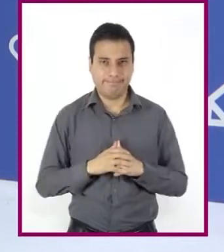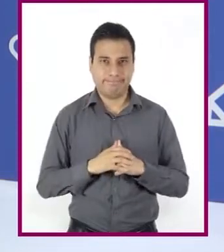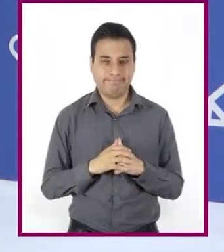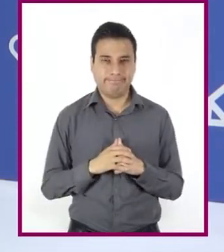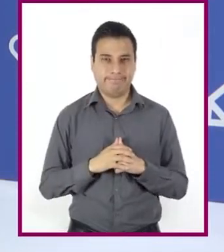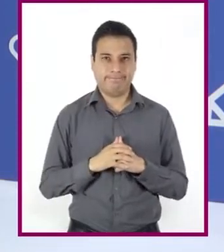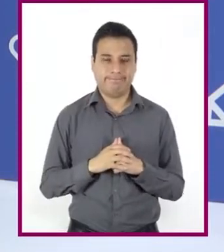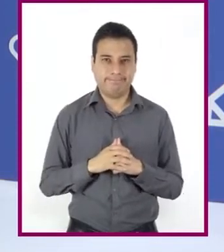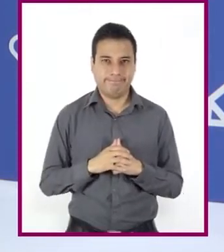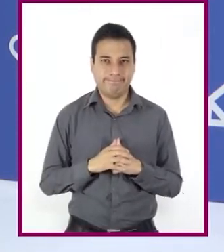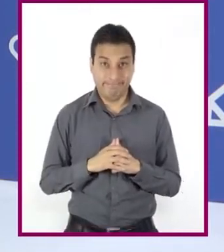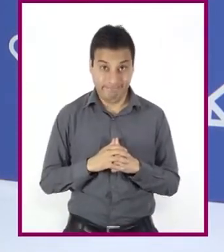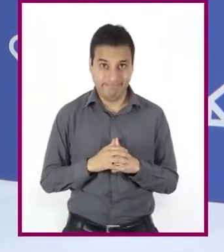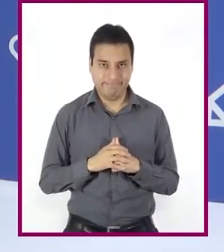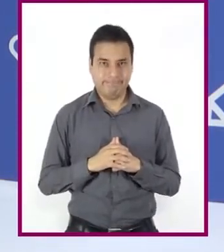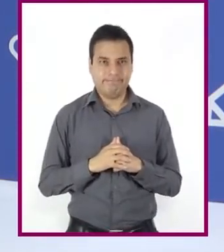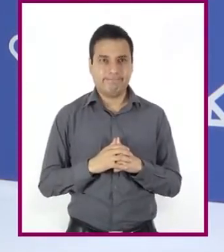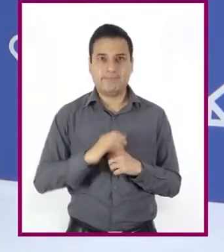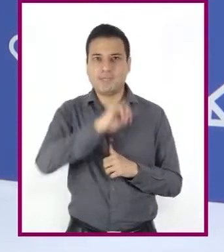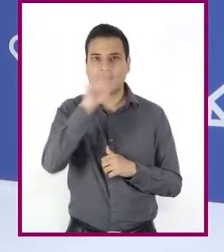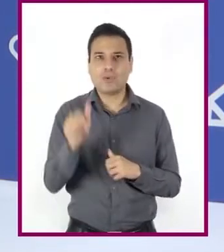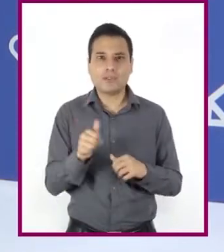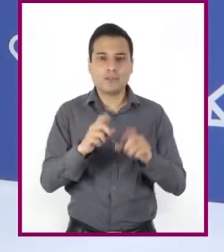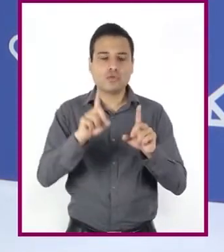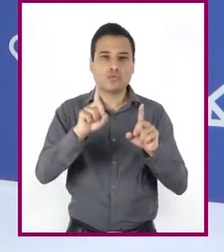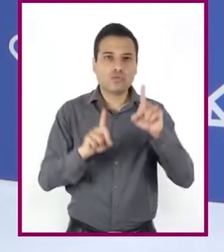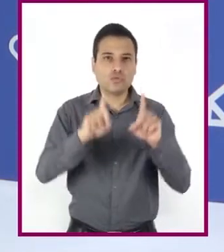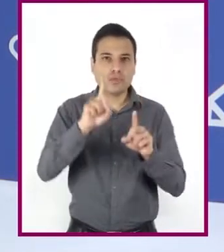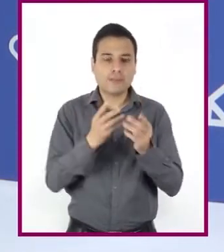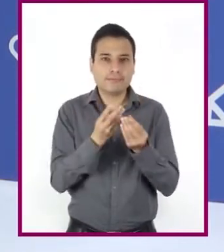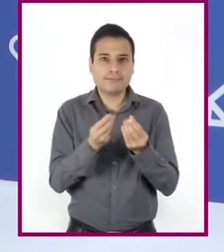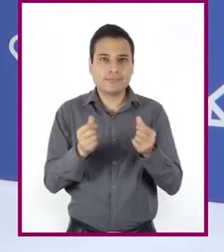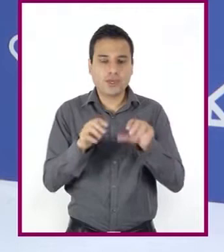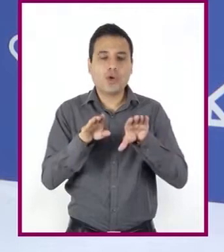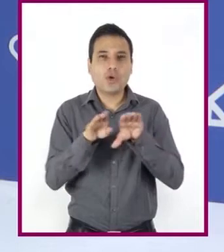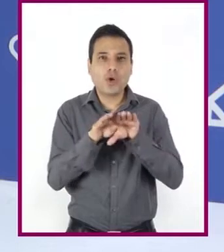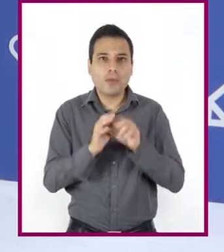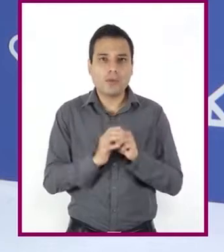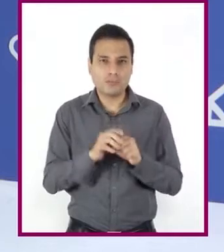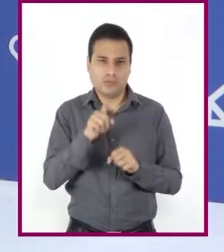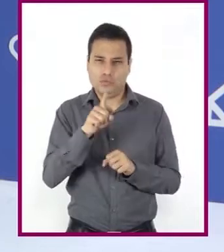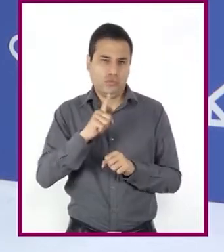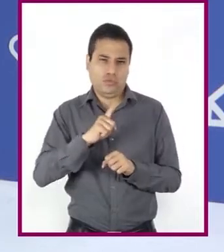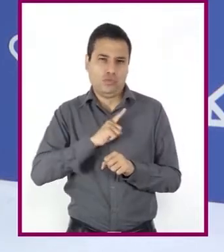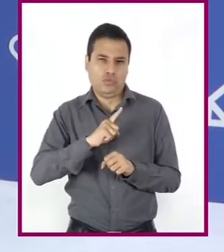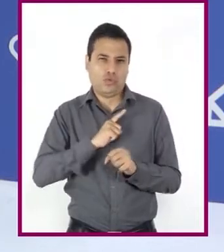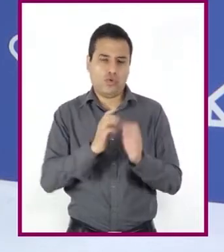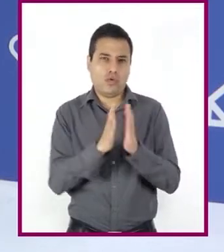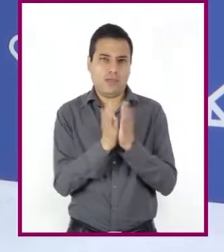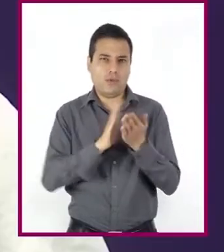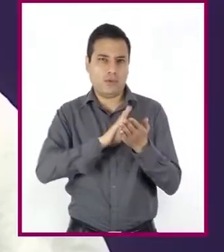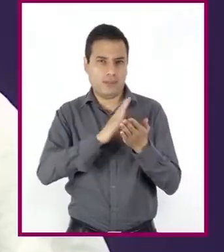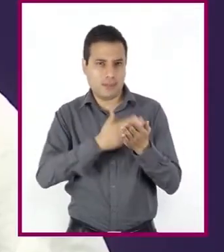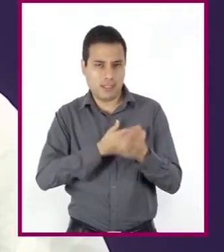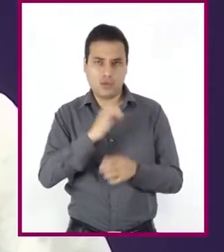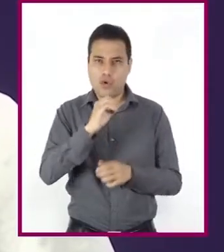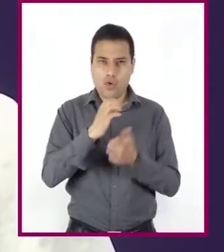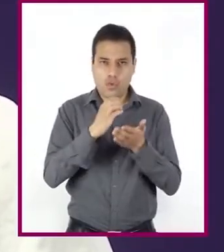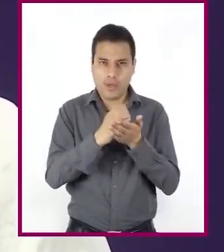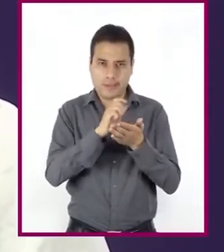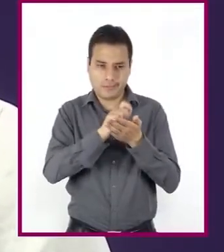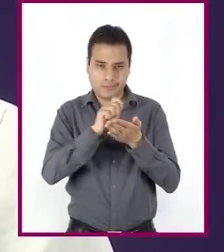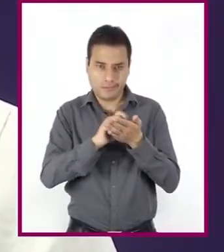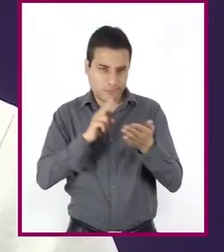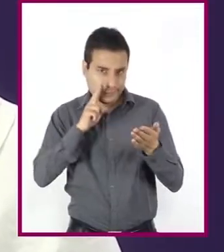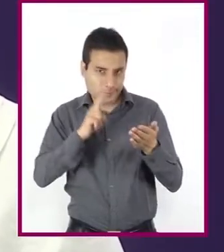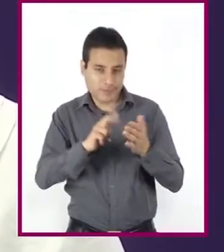sesión. Muchas de estas las podrán resolver al momento de consultar su libro de texto y revisar sus apuntes. Como